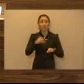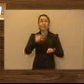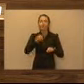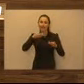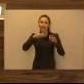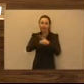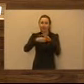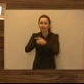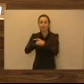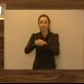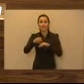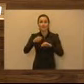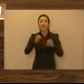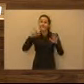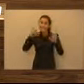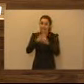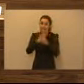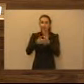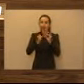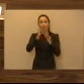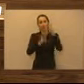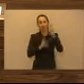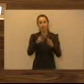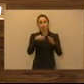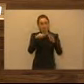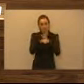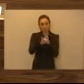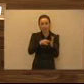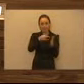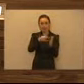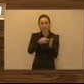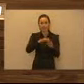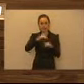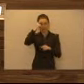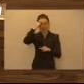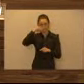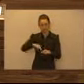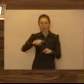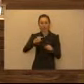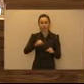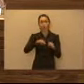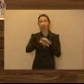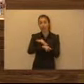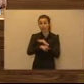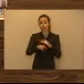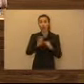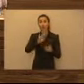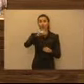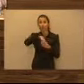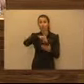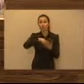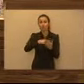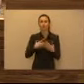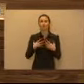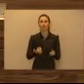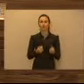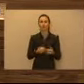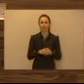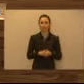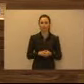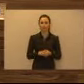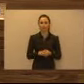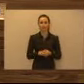una medida de la accesibilidad al sistema, en qué medida pueden acceder a los recursos del sistema sanitario.